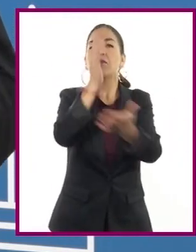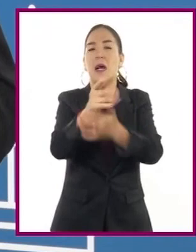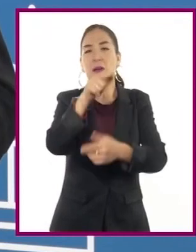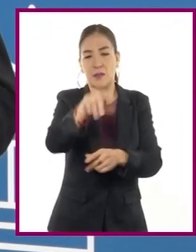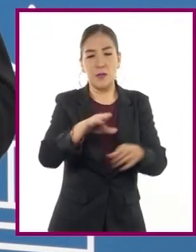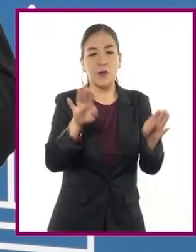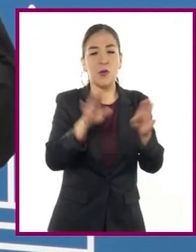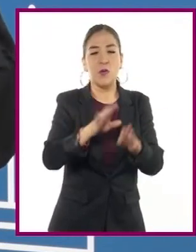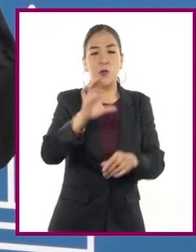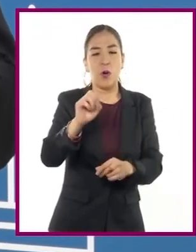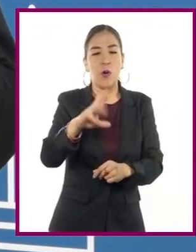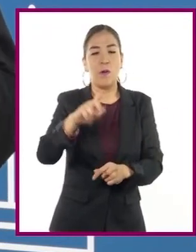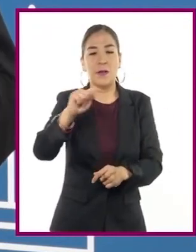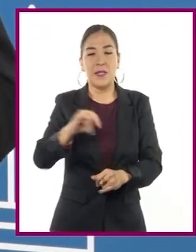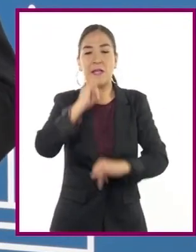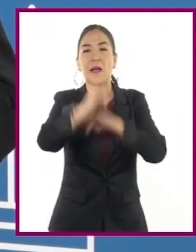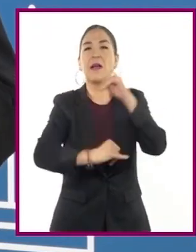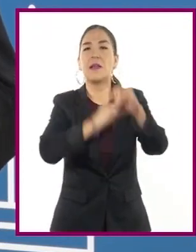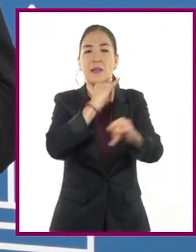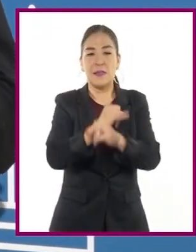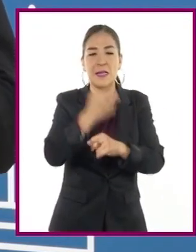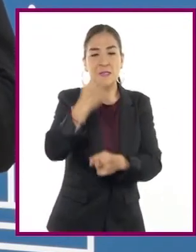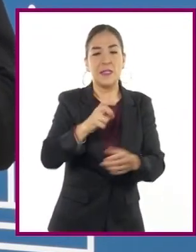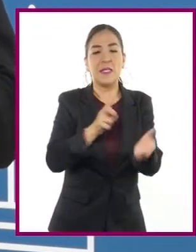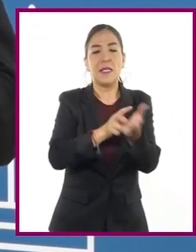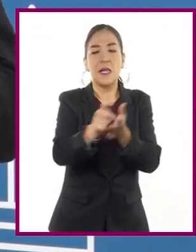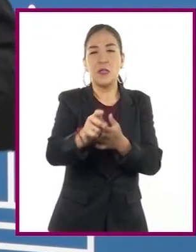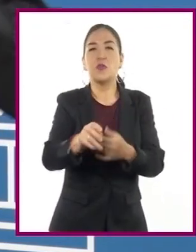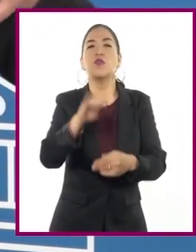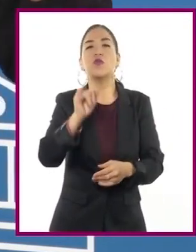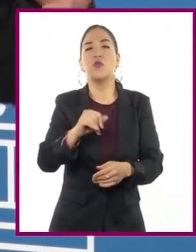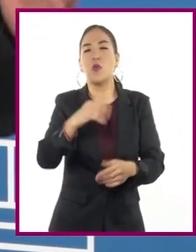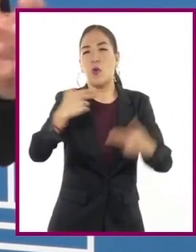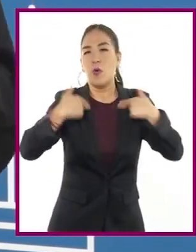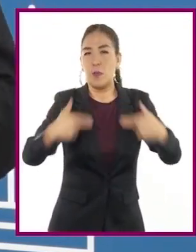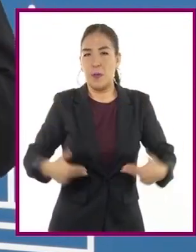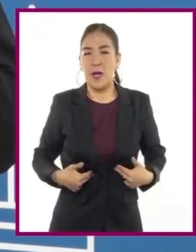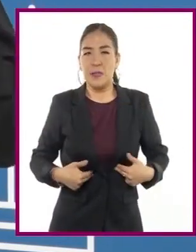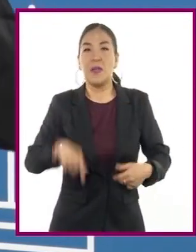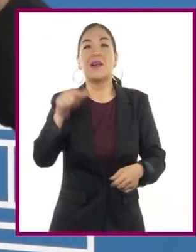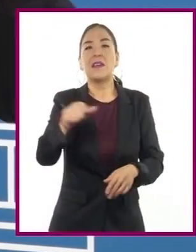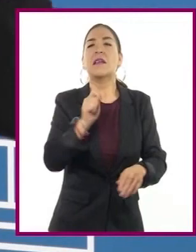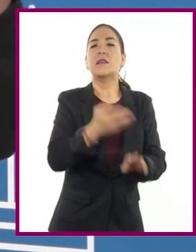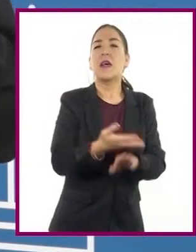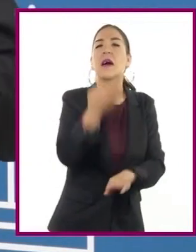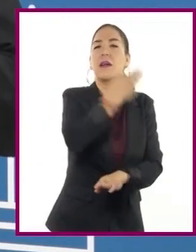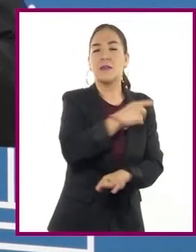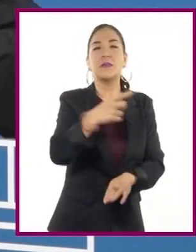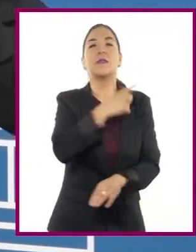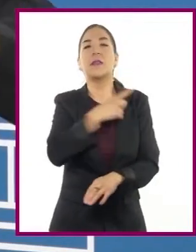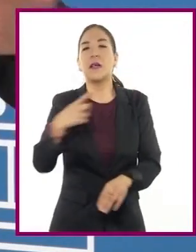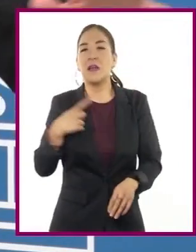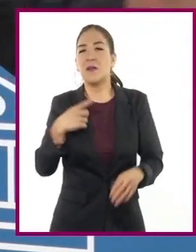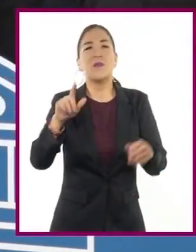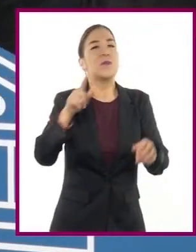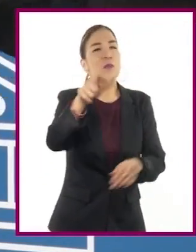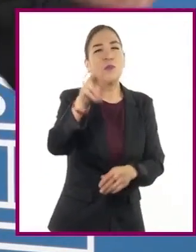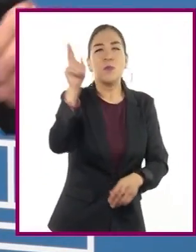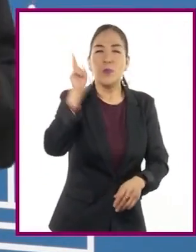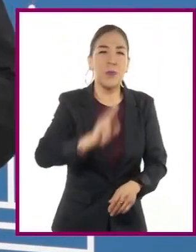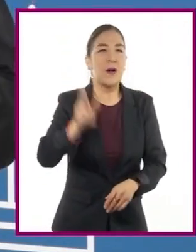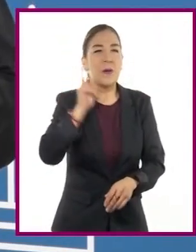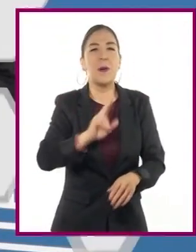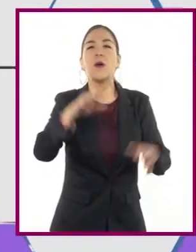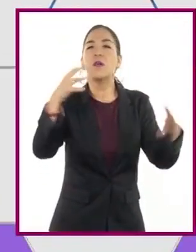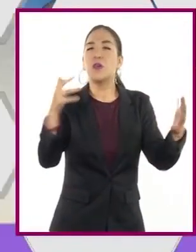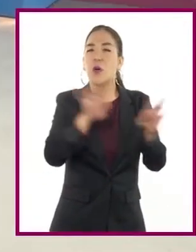Corte Interamericana de Derechos Humanos. Aunque antes de ello, se debe agotar todas las instancias